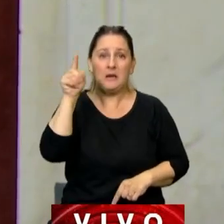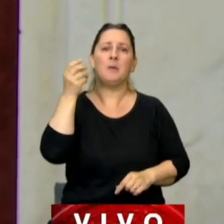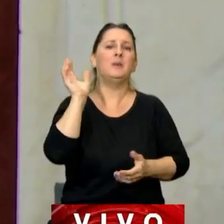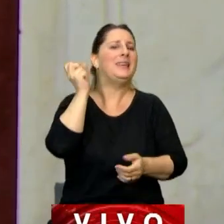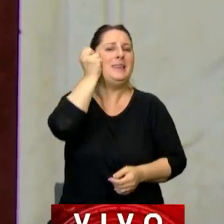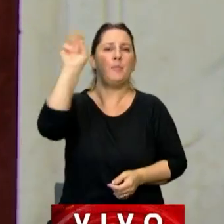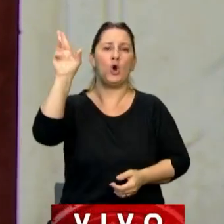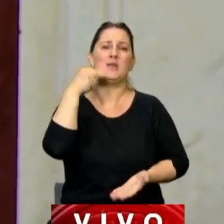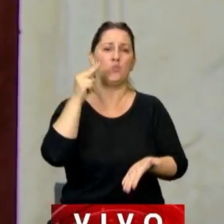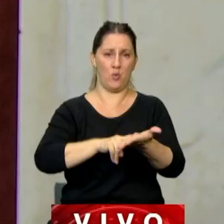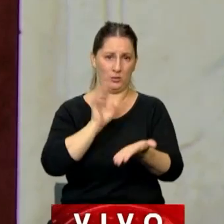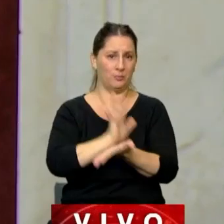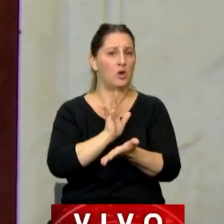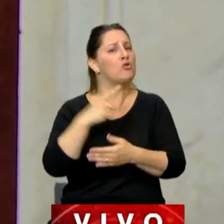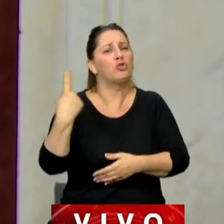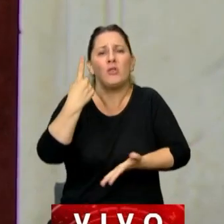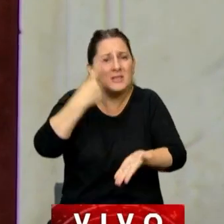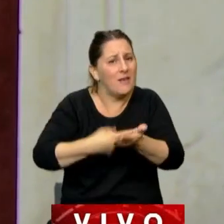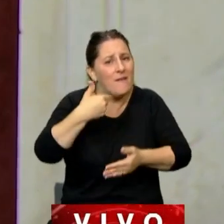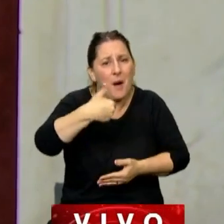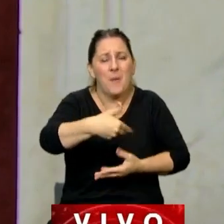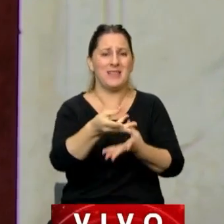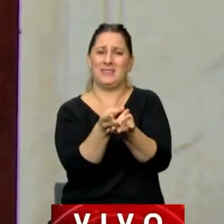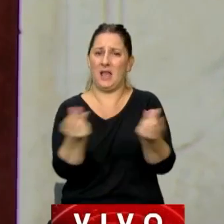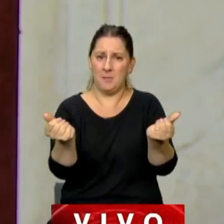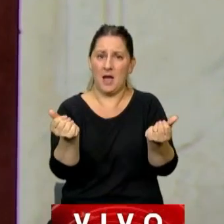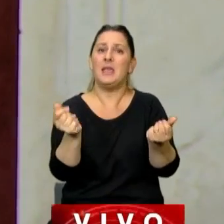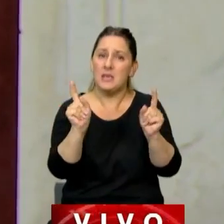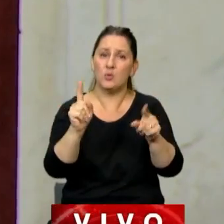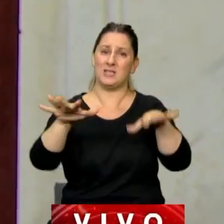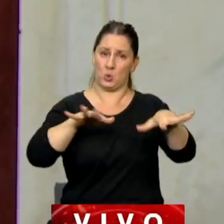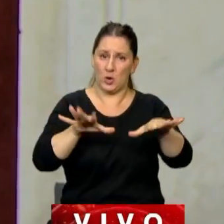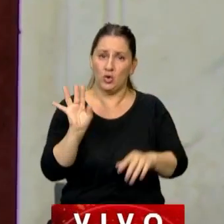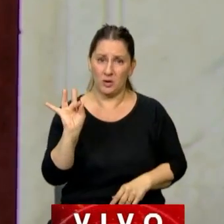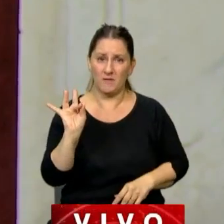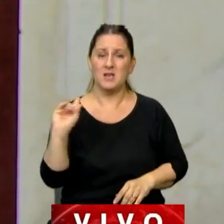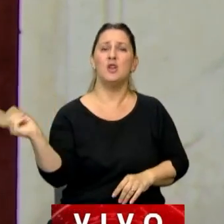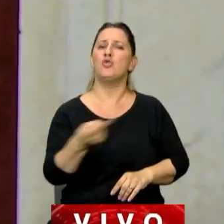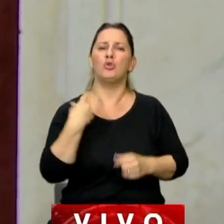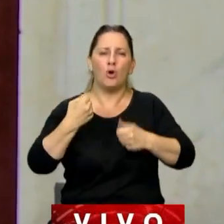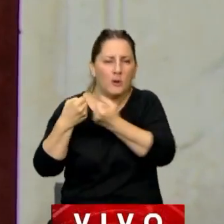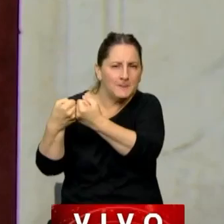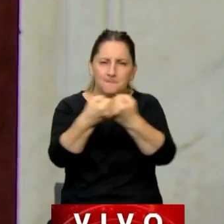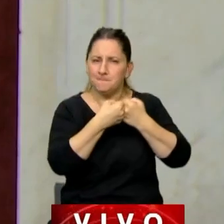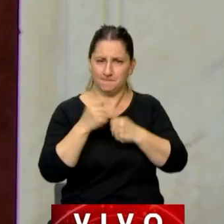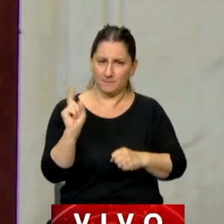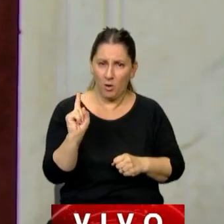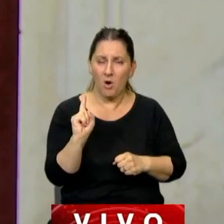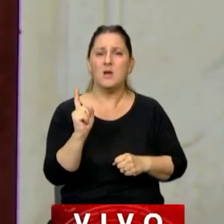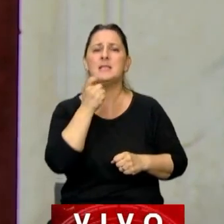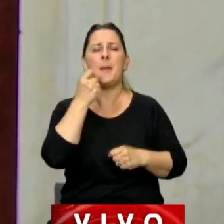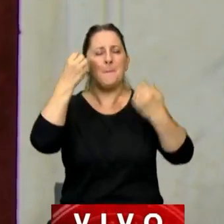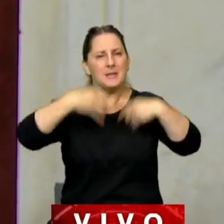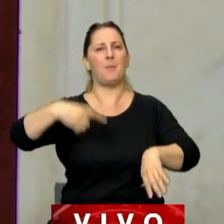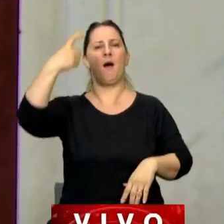y vamos a tener que tomar la decisión política de terminar con eso, que es difícil. Y si no lo hacemos entre todos, si no empezamos a